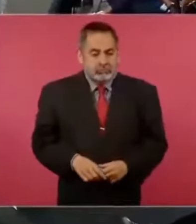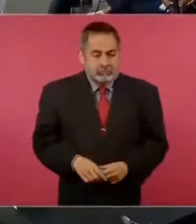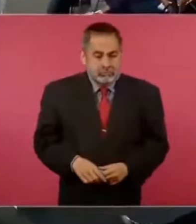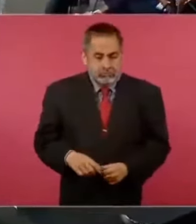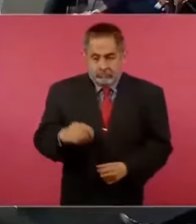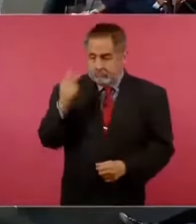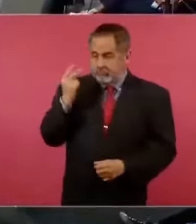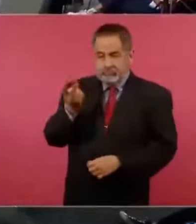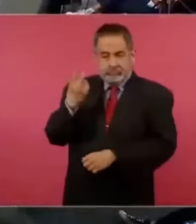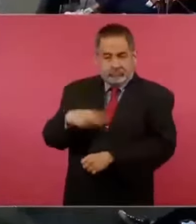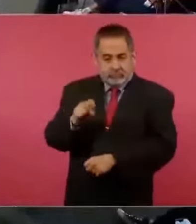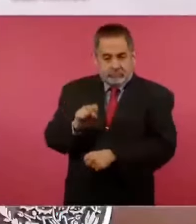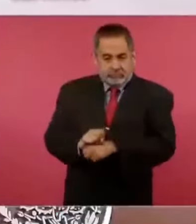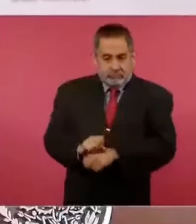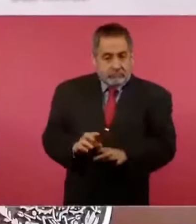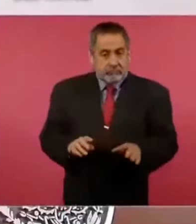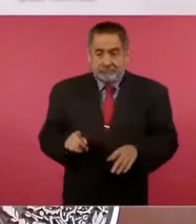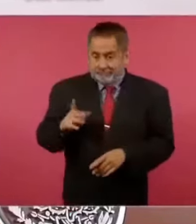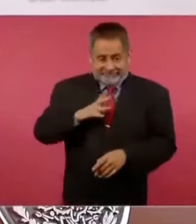Dos, sí. Pero aquí está